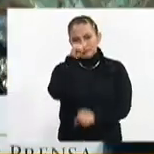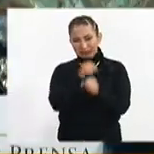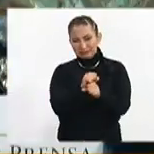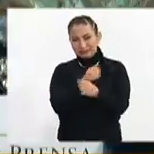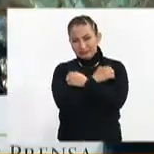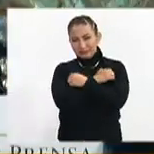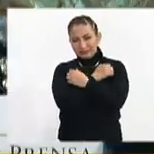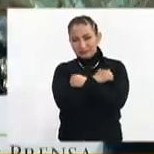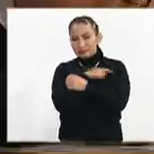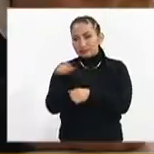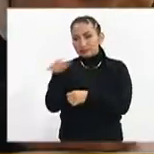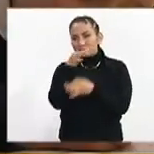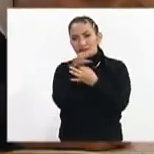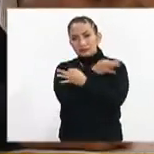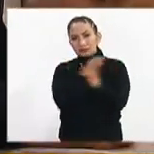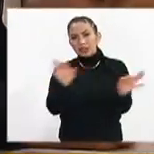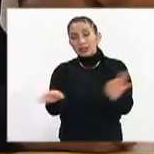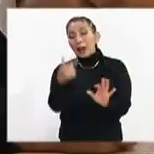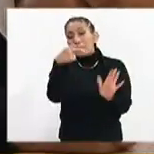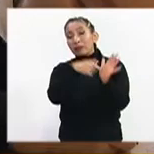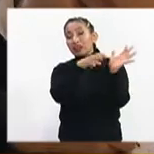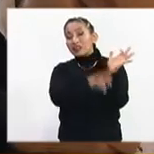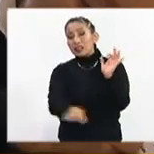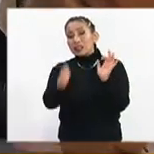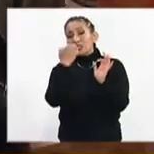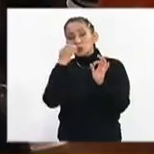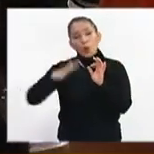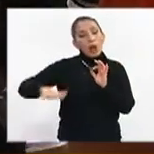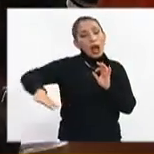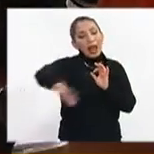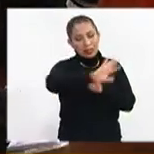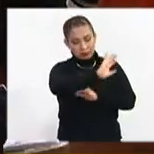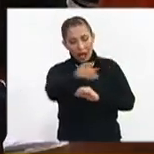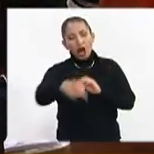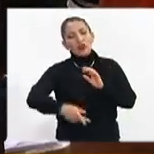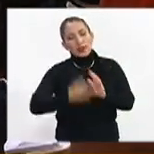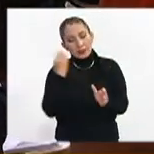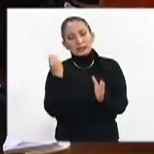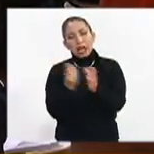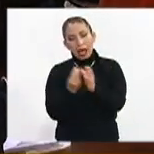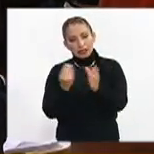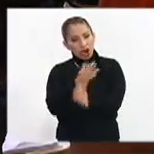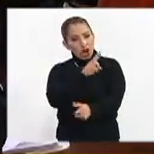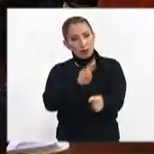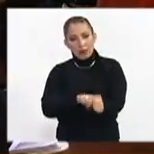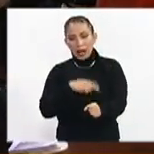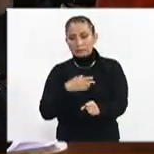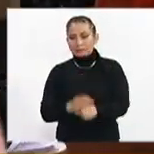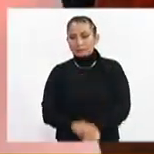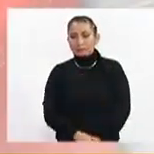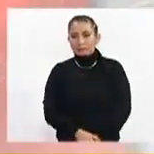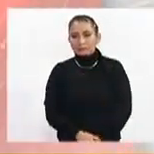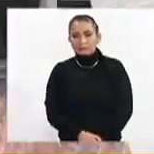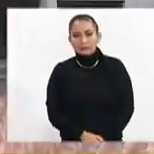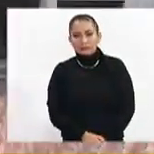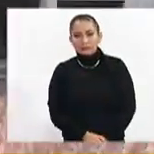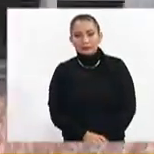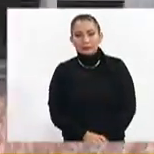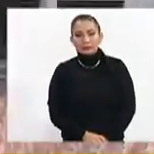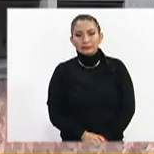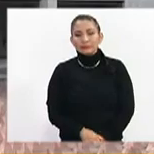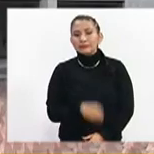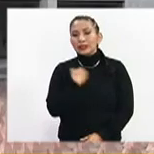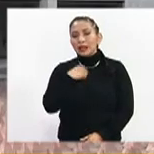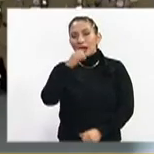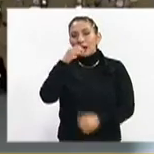Educación Pública, Aurelio Nuño, informó que ya son más de 1,500 escuelas las que operan con normalidad tras el sismo.